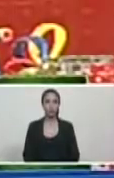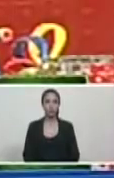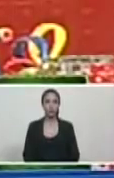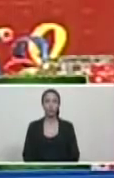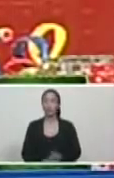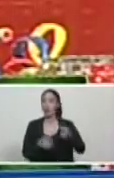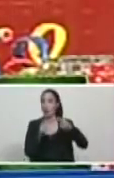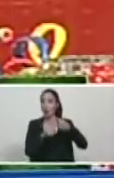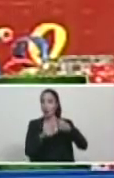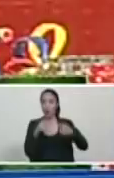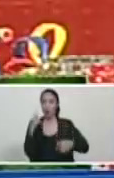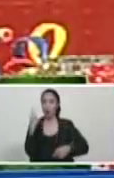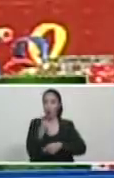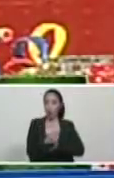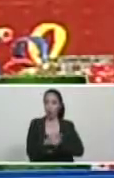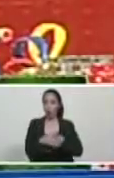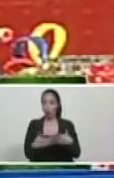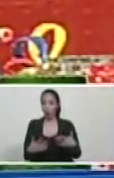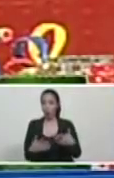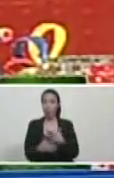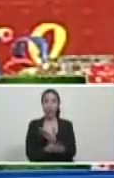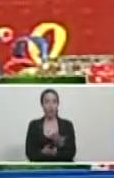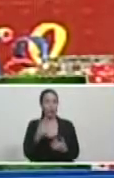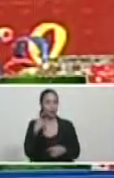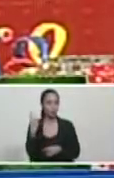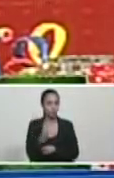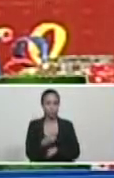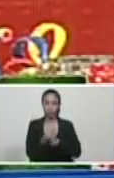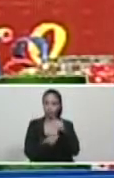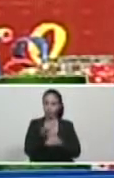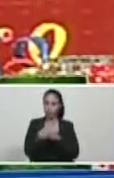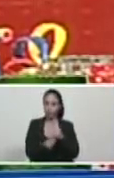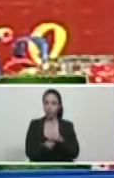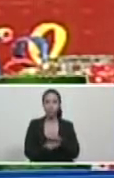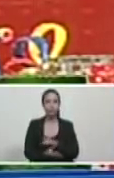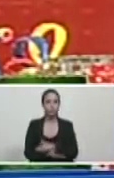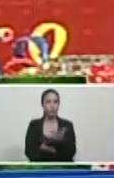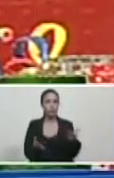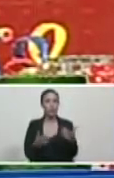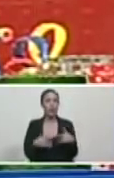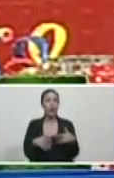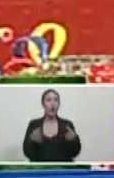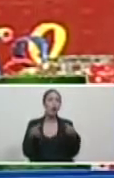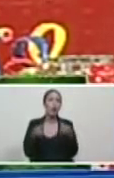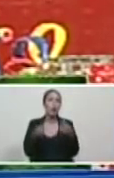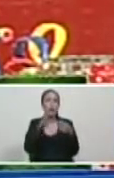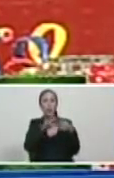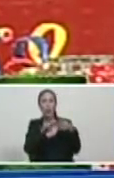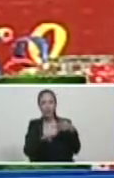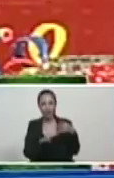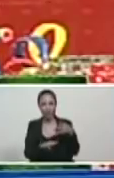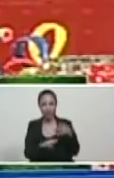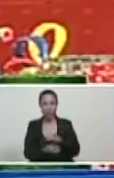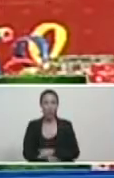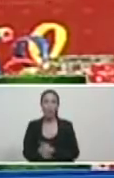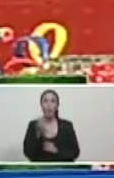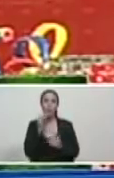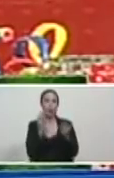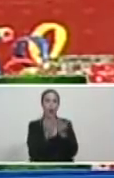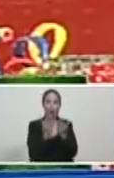la orden de crear de manera inmediata la Cátedra por la Paz y la Vida en todas las